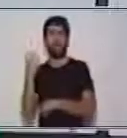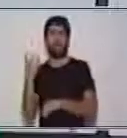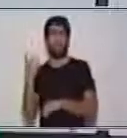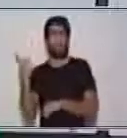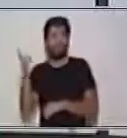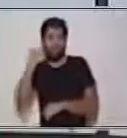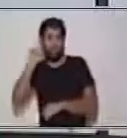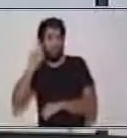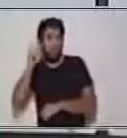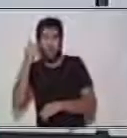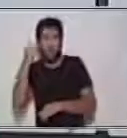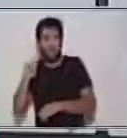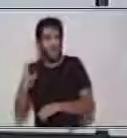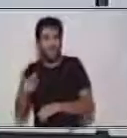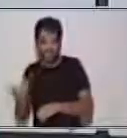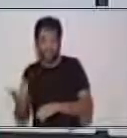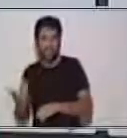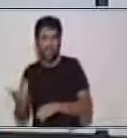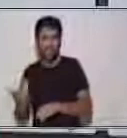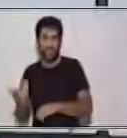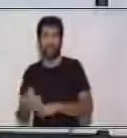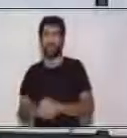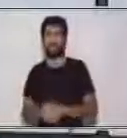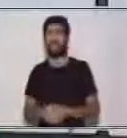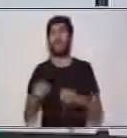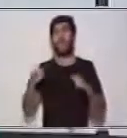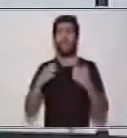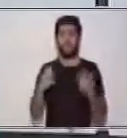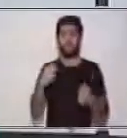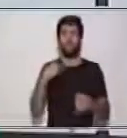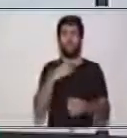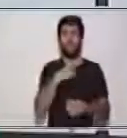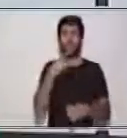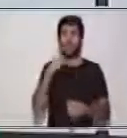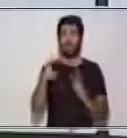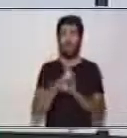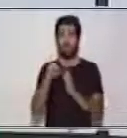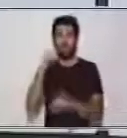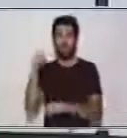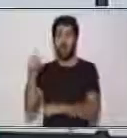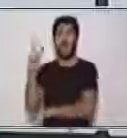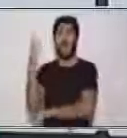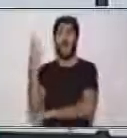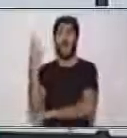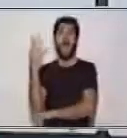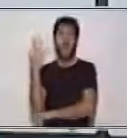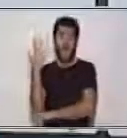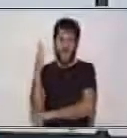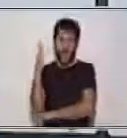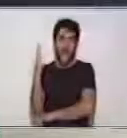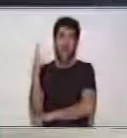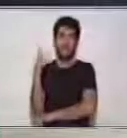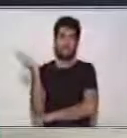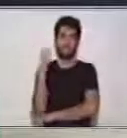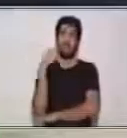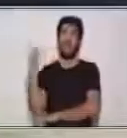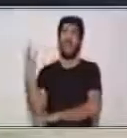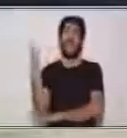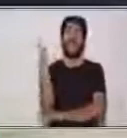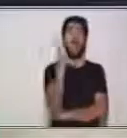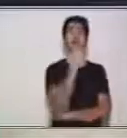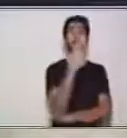masculino, y en el número, que es plural. No decimos el árboles verdes. No, hay